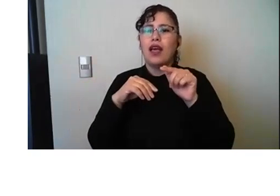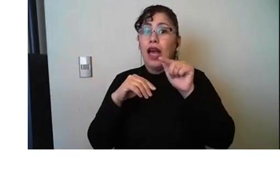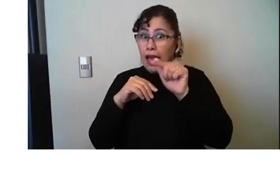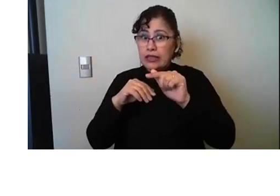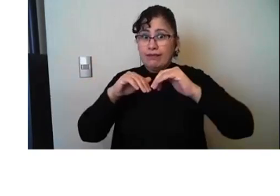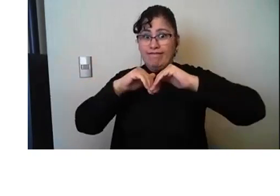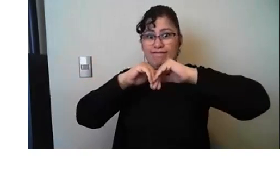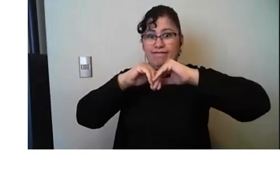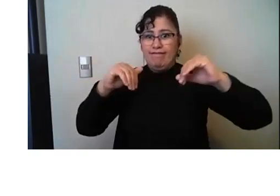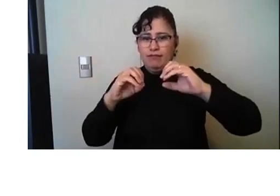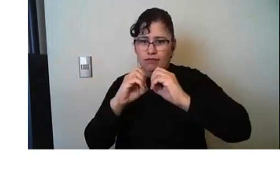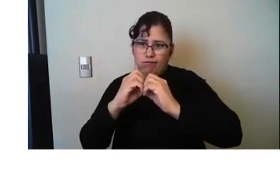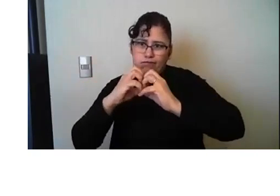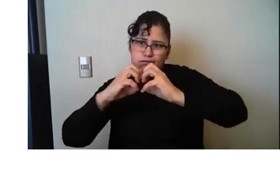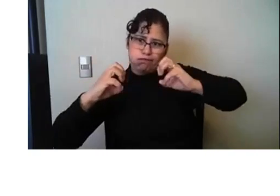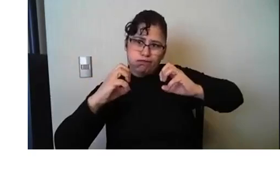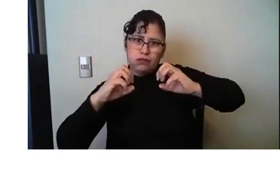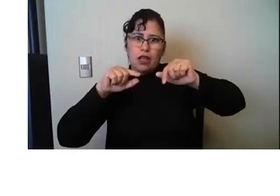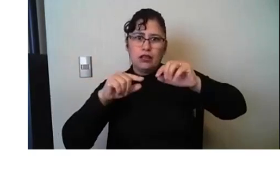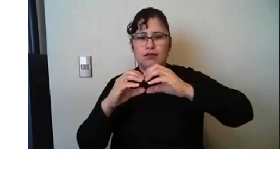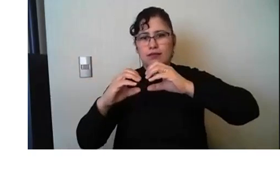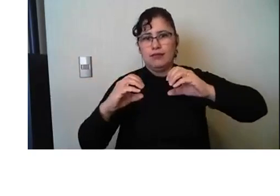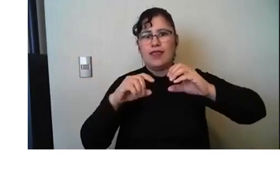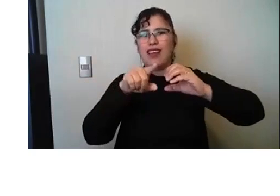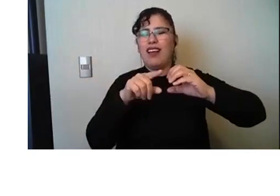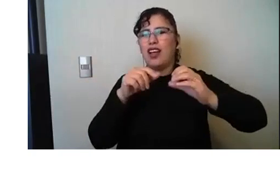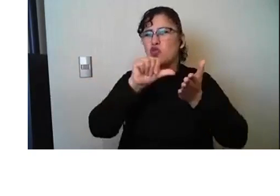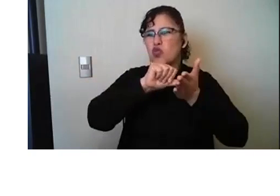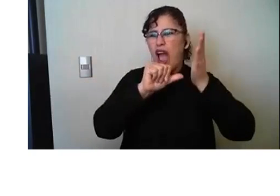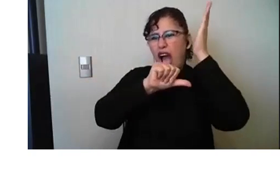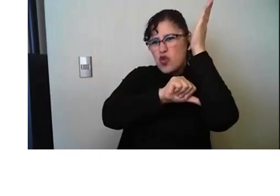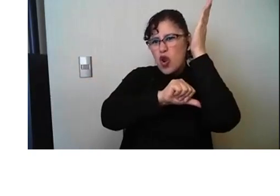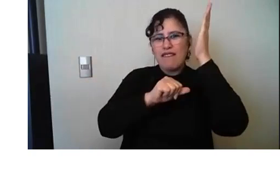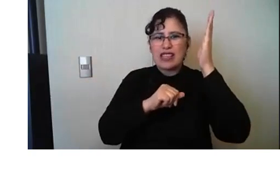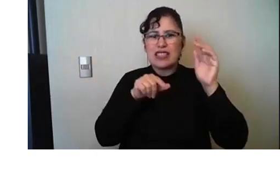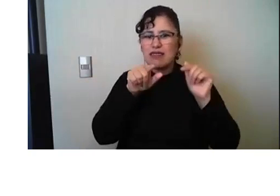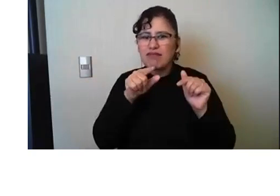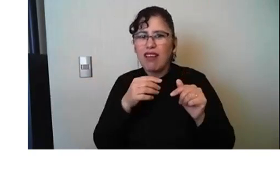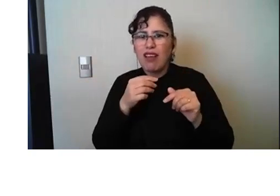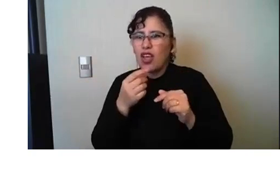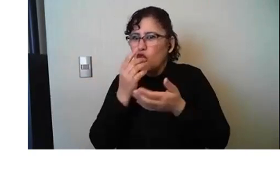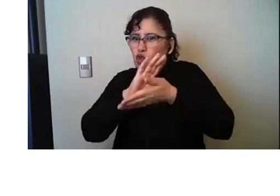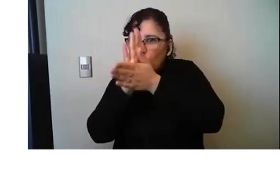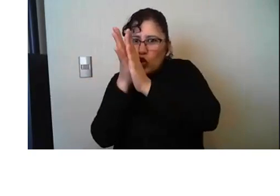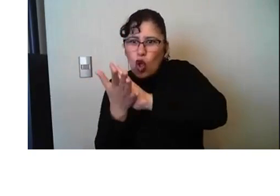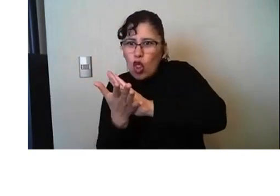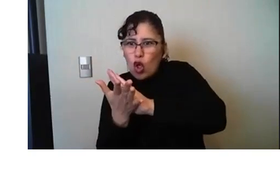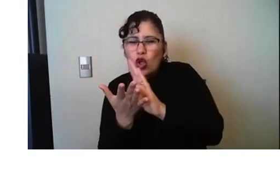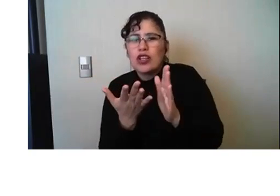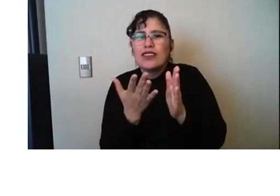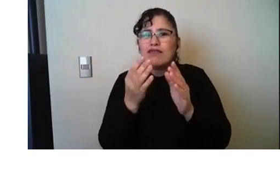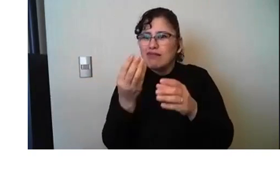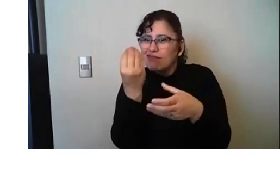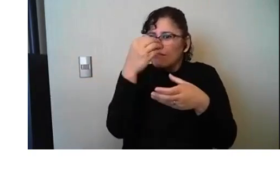separaron, entonces cuando hablamos de los núcleos de la base, hablamos de todos los núcleos menos del tálamo, que también es un